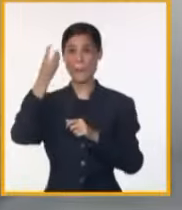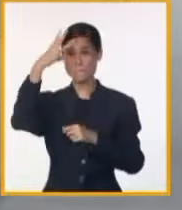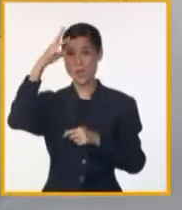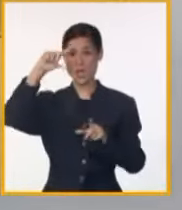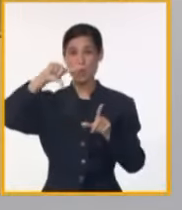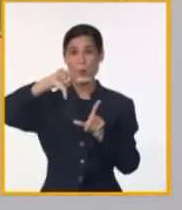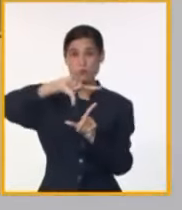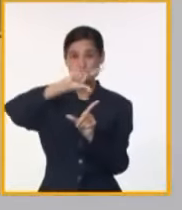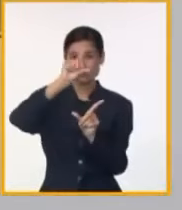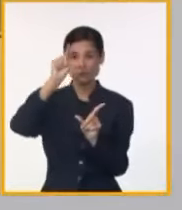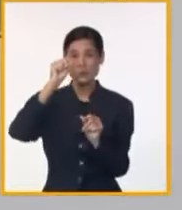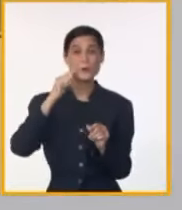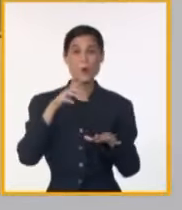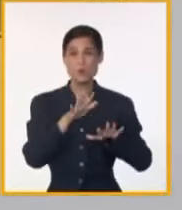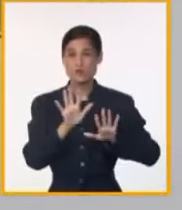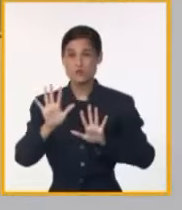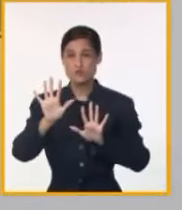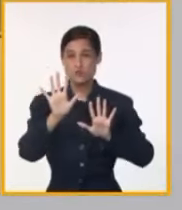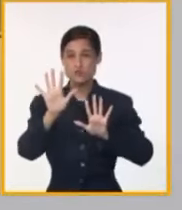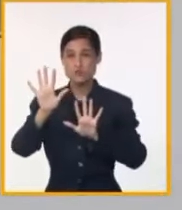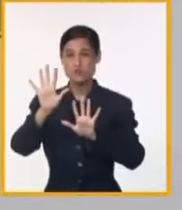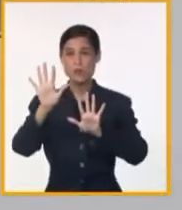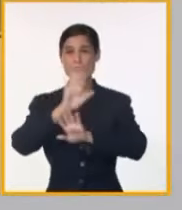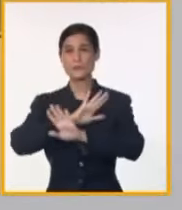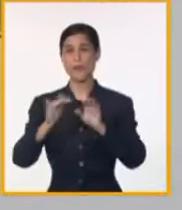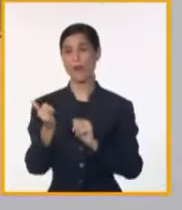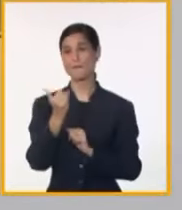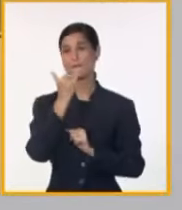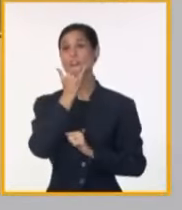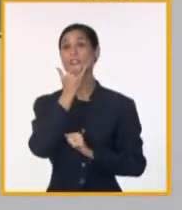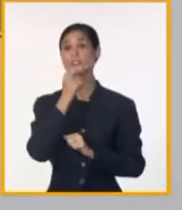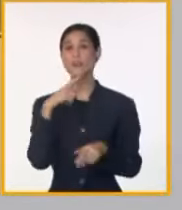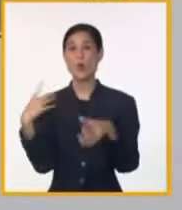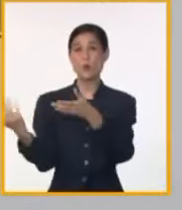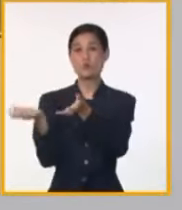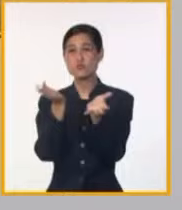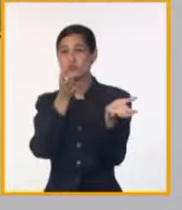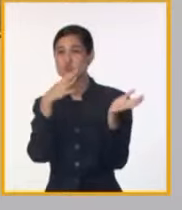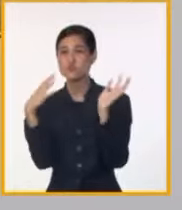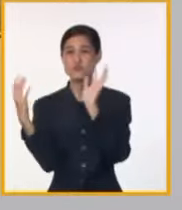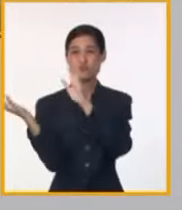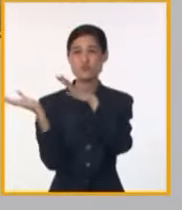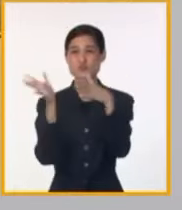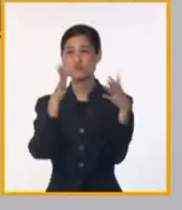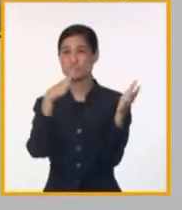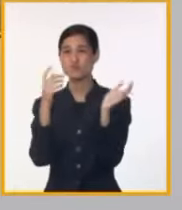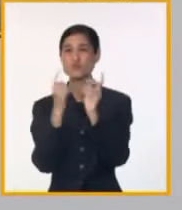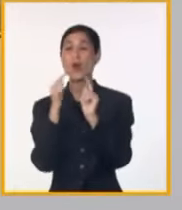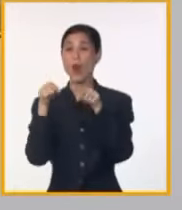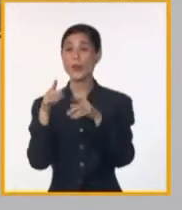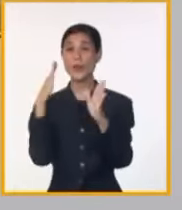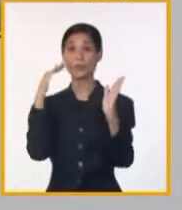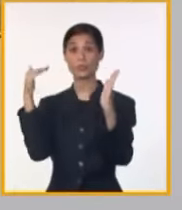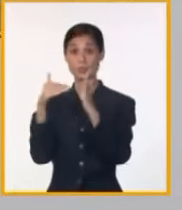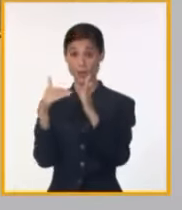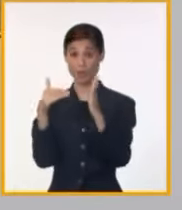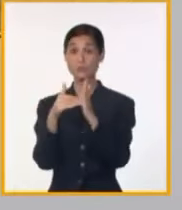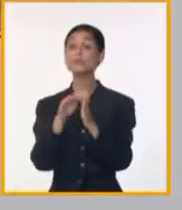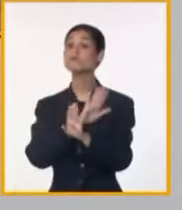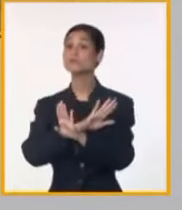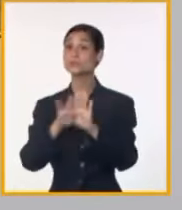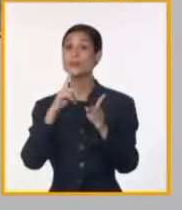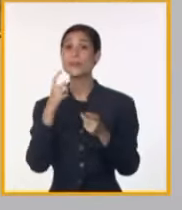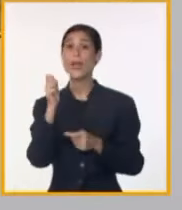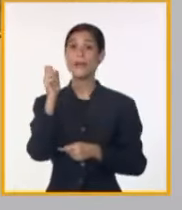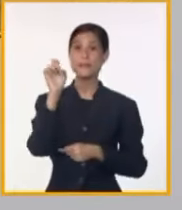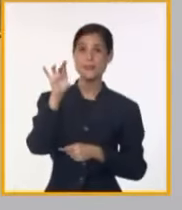occidente de Cuba se están generando vientos del sur al sureste de la tarde de hoy con velocidades entre 15 y 30 km porh